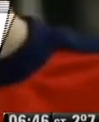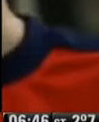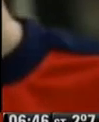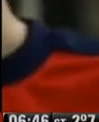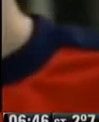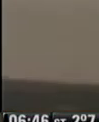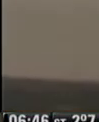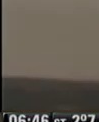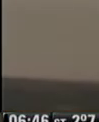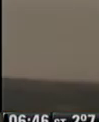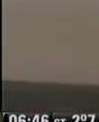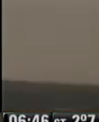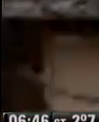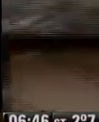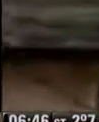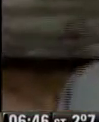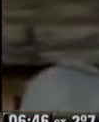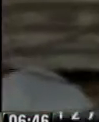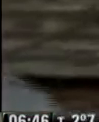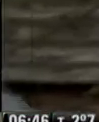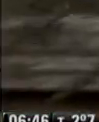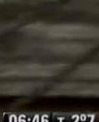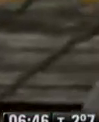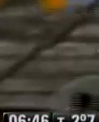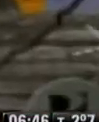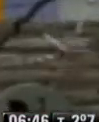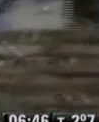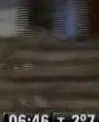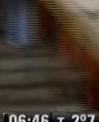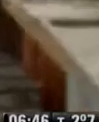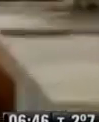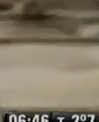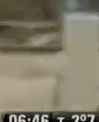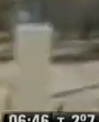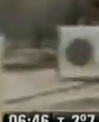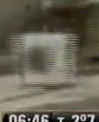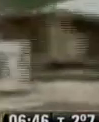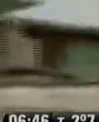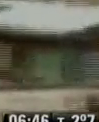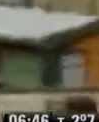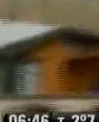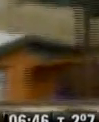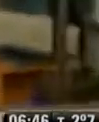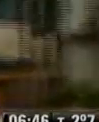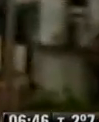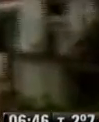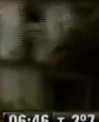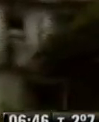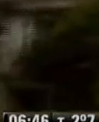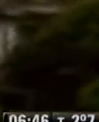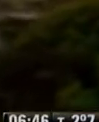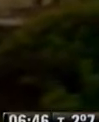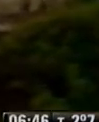se casó la bruja, lluvia con sol. Allá abajo en el hueco, en el boquete, nacen flores por